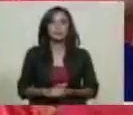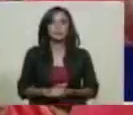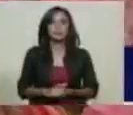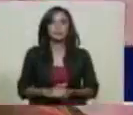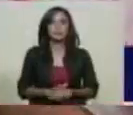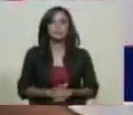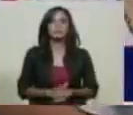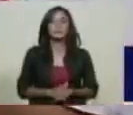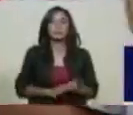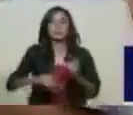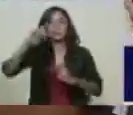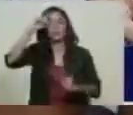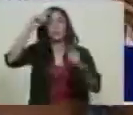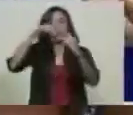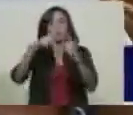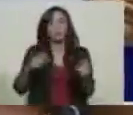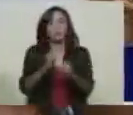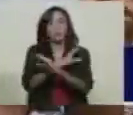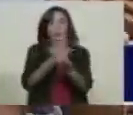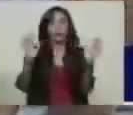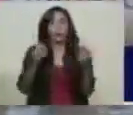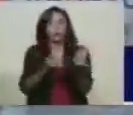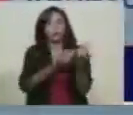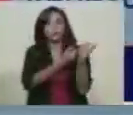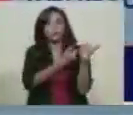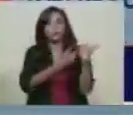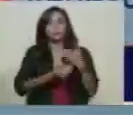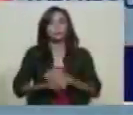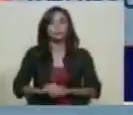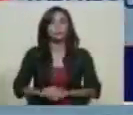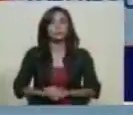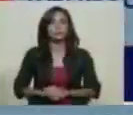Ya es una tarea que algunos la han asumido, pues.